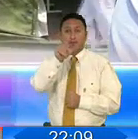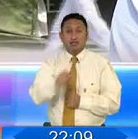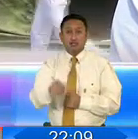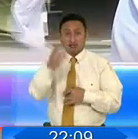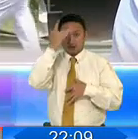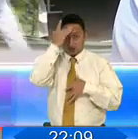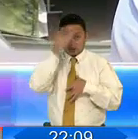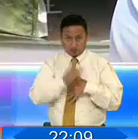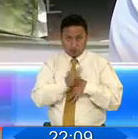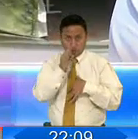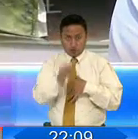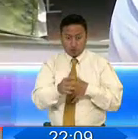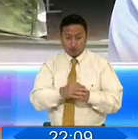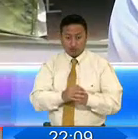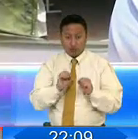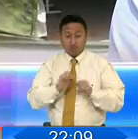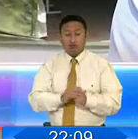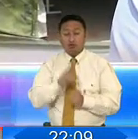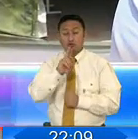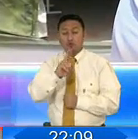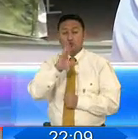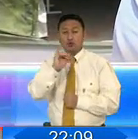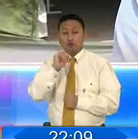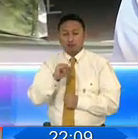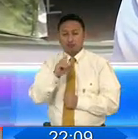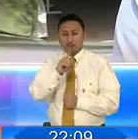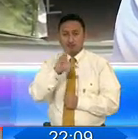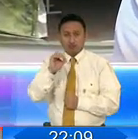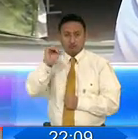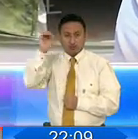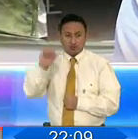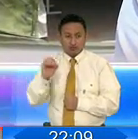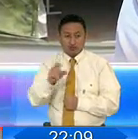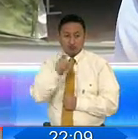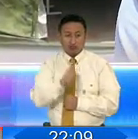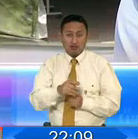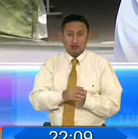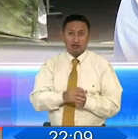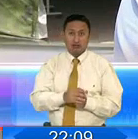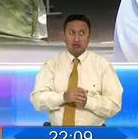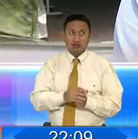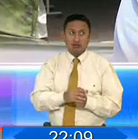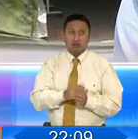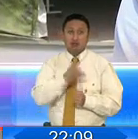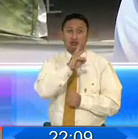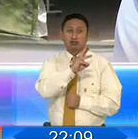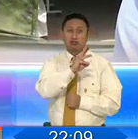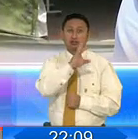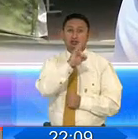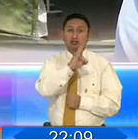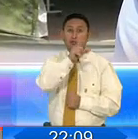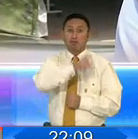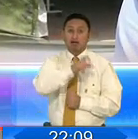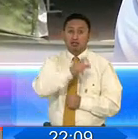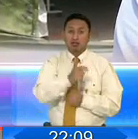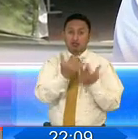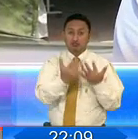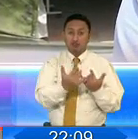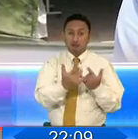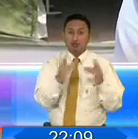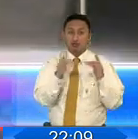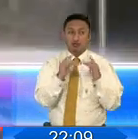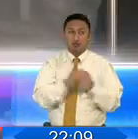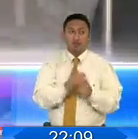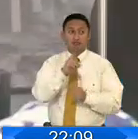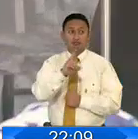COVID, tenemos en nuestra UCI está al 100% y tenemos una lista de espera de 67 pacientes para